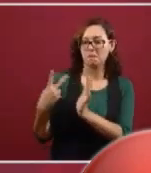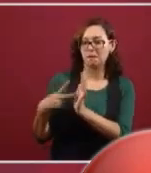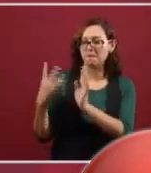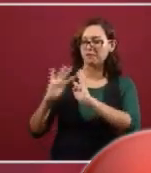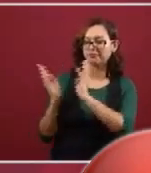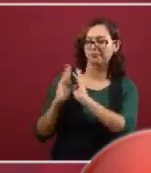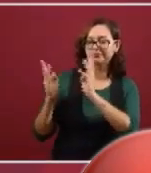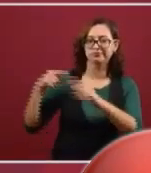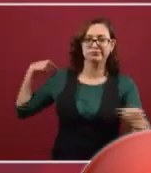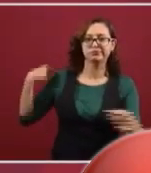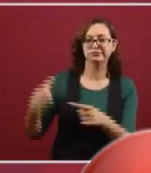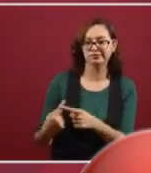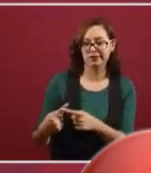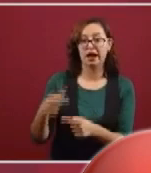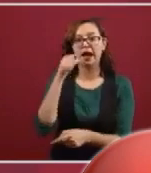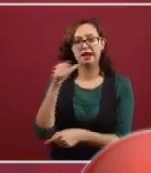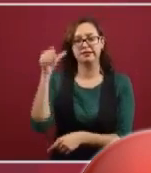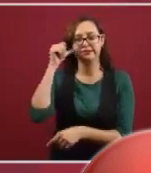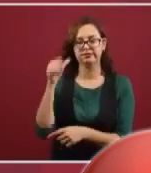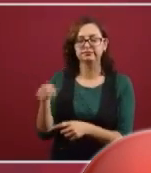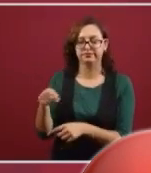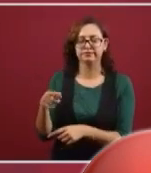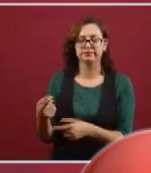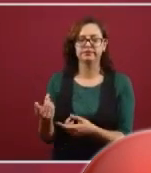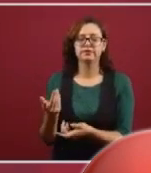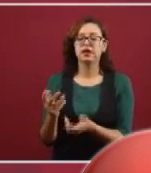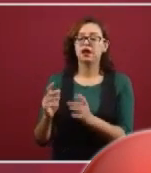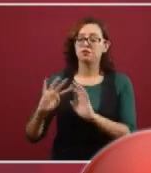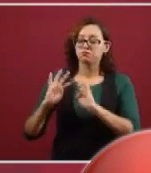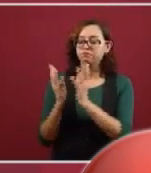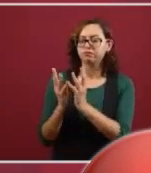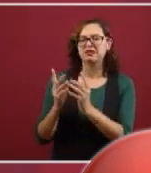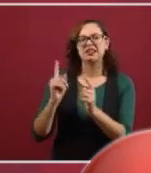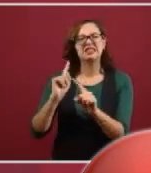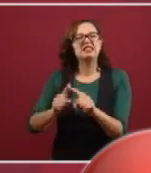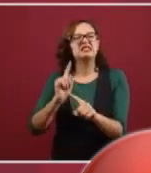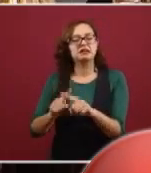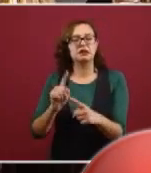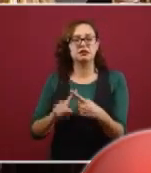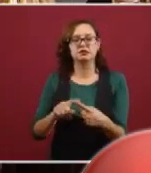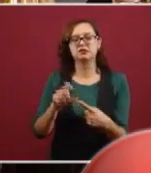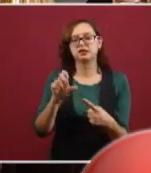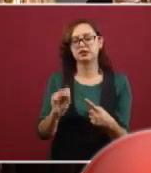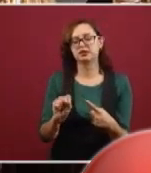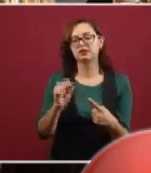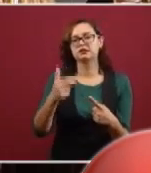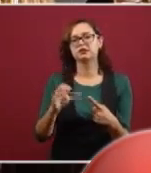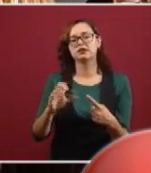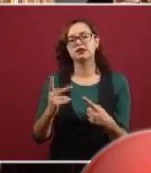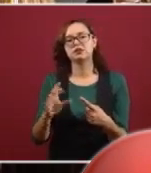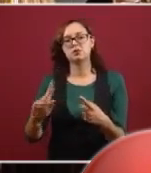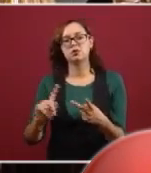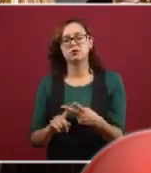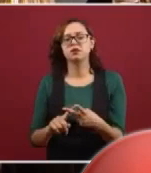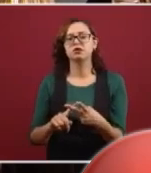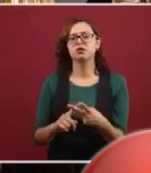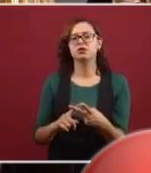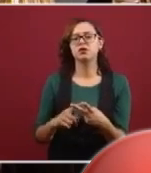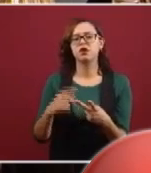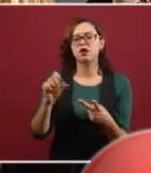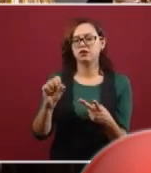Consejo forman parte la Secretaría de Hacienda, la Secretaría de Energía, la Secretaría de Economía, Medio